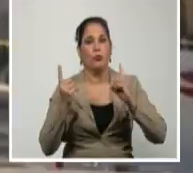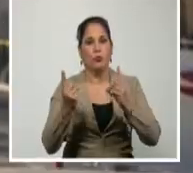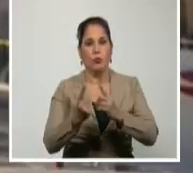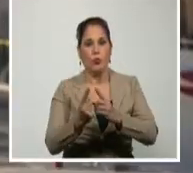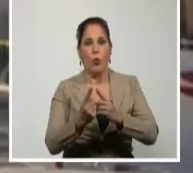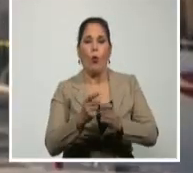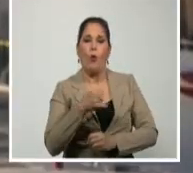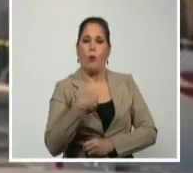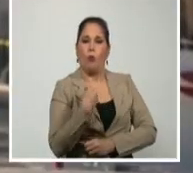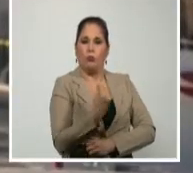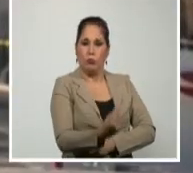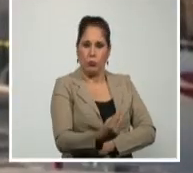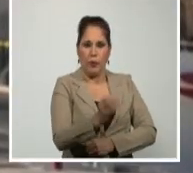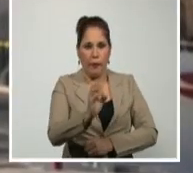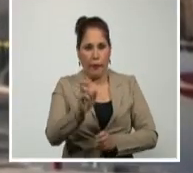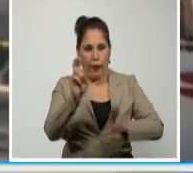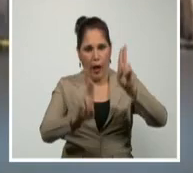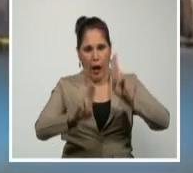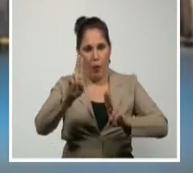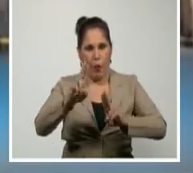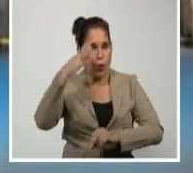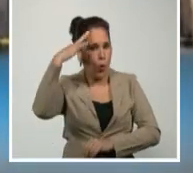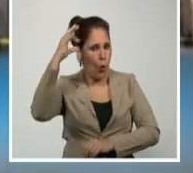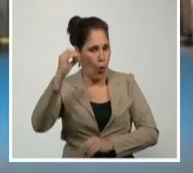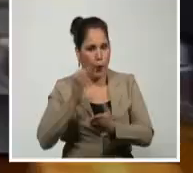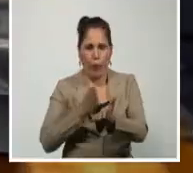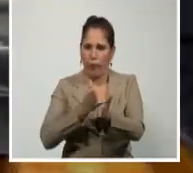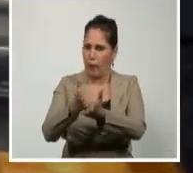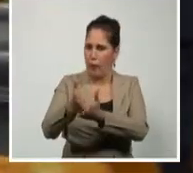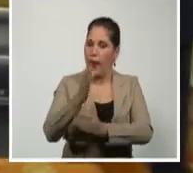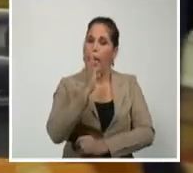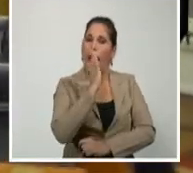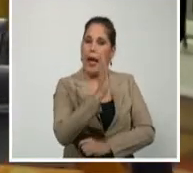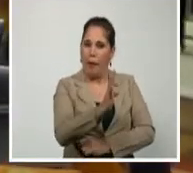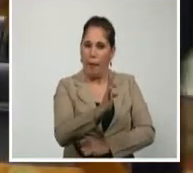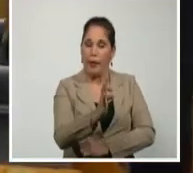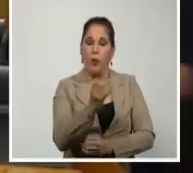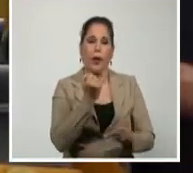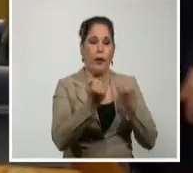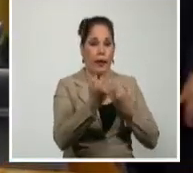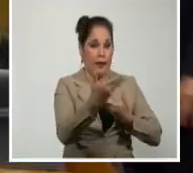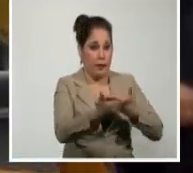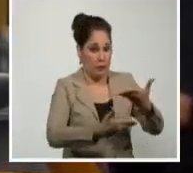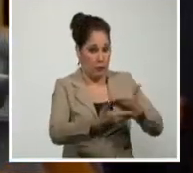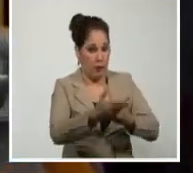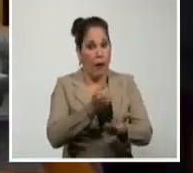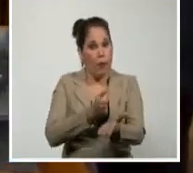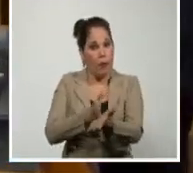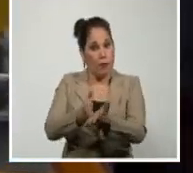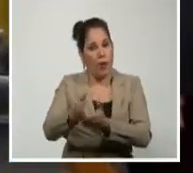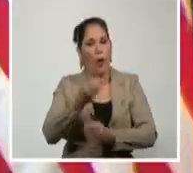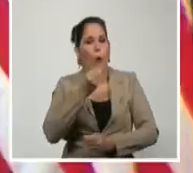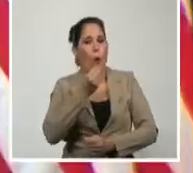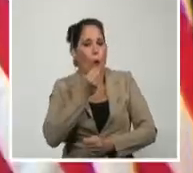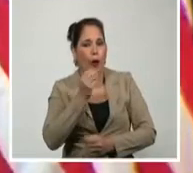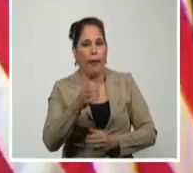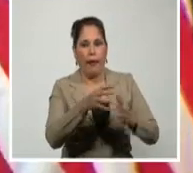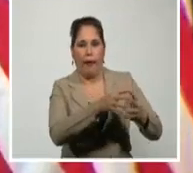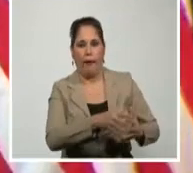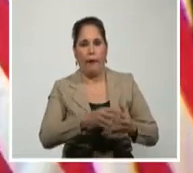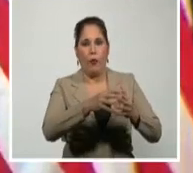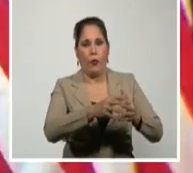unilateral. Solo con acuerdos sensatos, duraderos y respetuosos de los intereses mutuos para avanzar, podría Washington hacer creíble